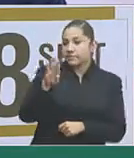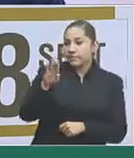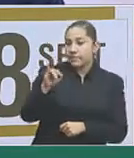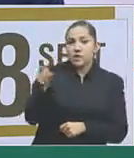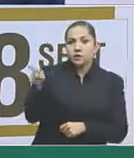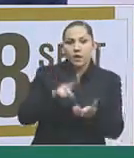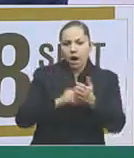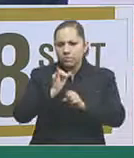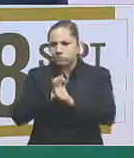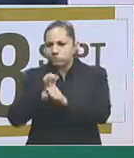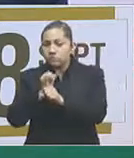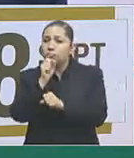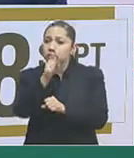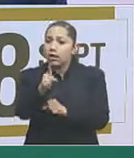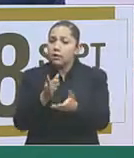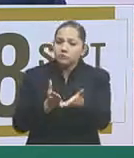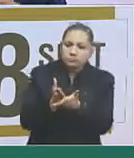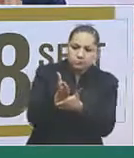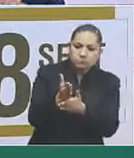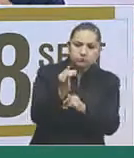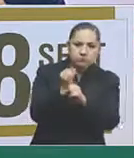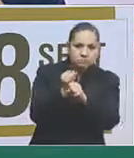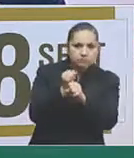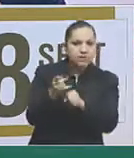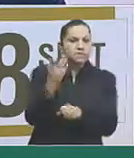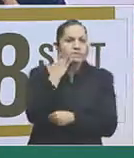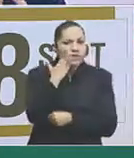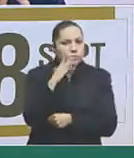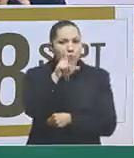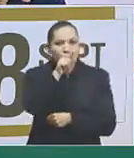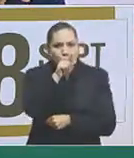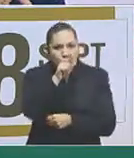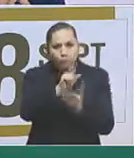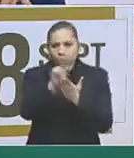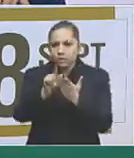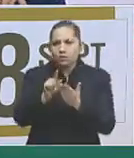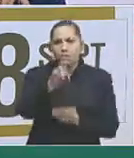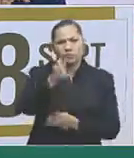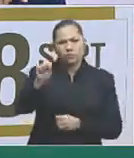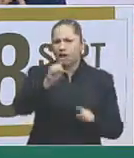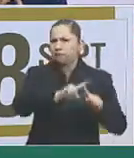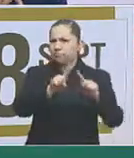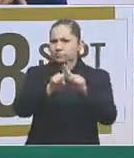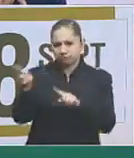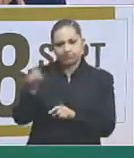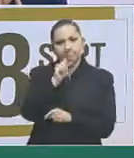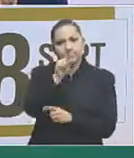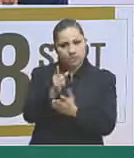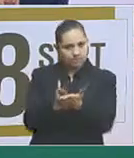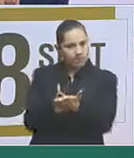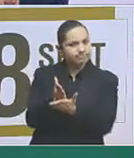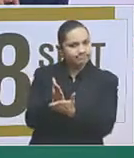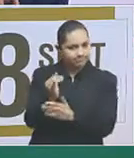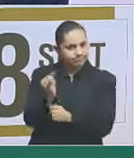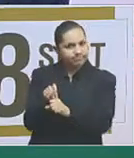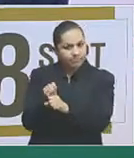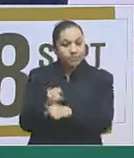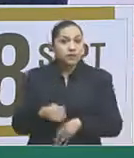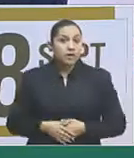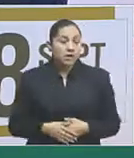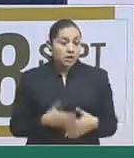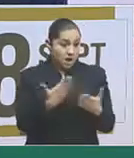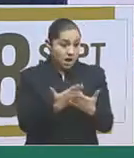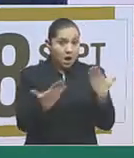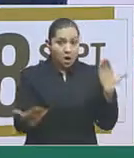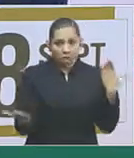sociales las únicas dos revoluciones entonces de magnitud comparable a las que hoy vivimos han sido desde mi